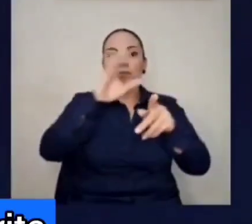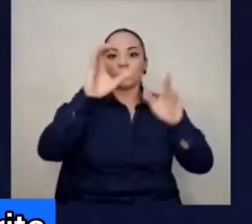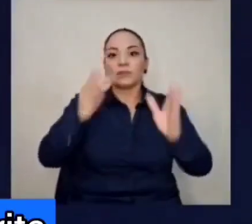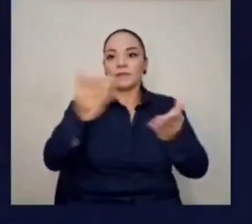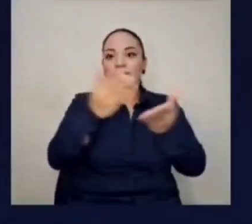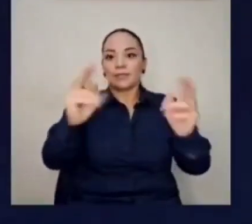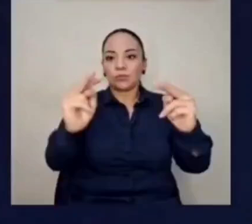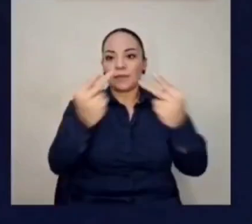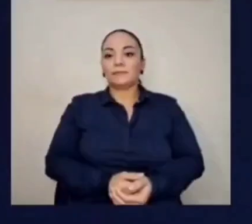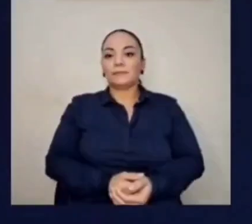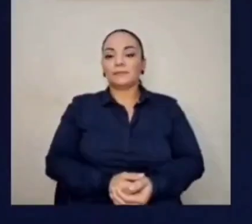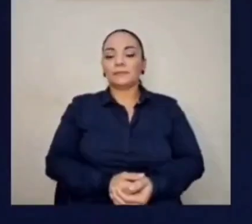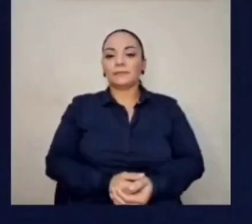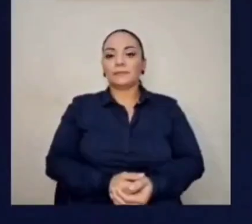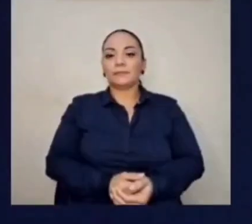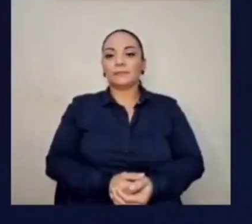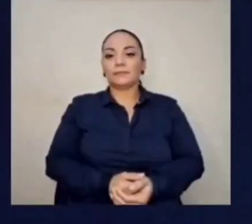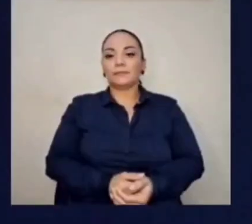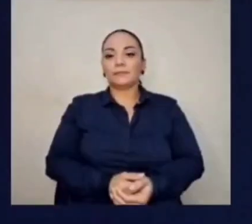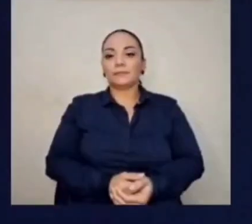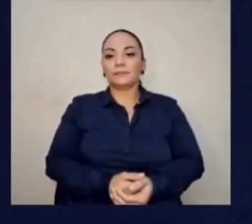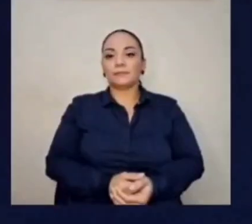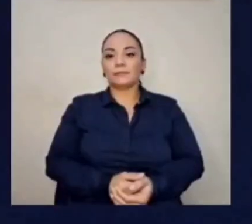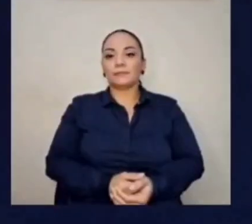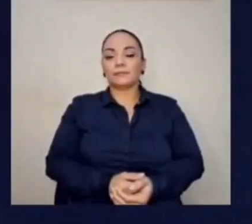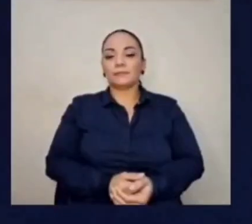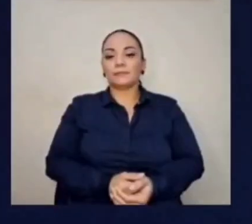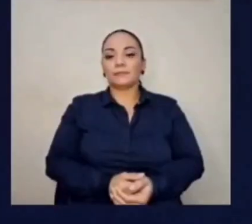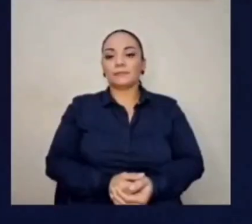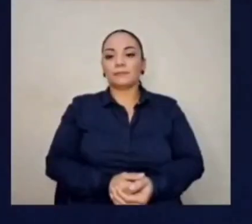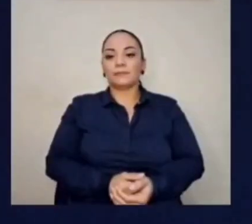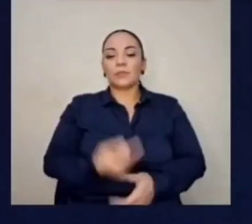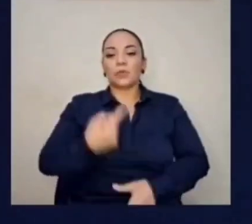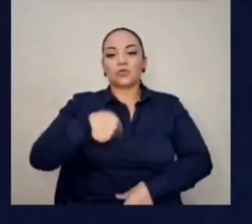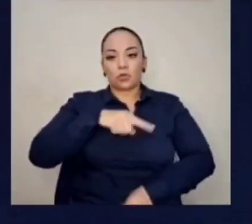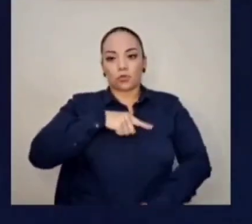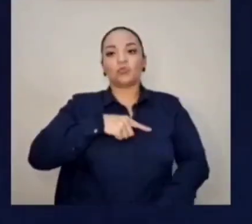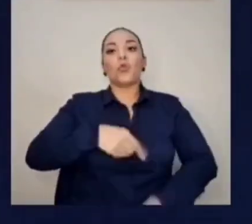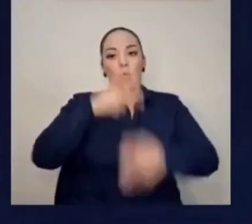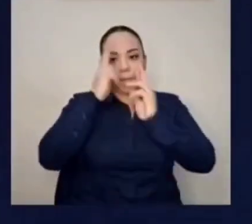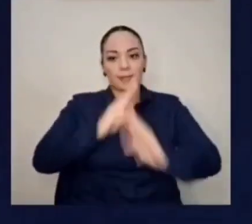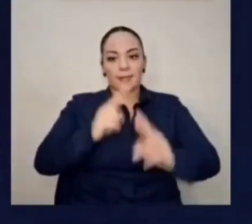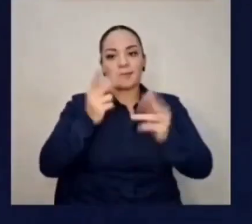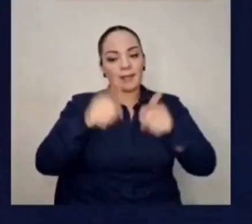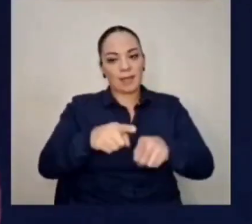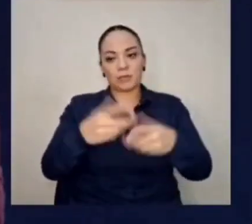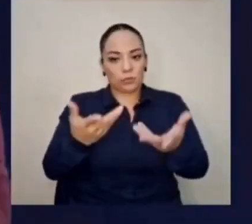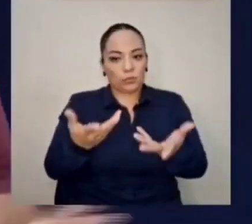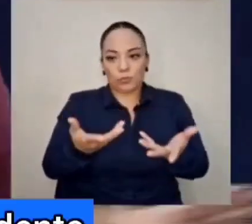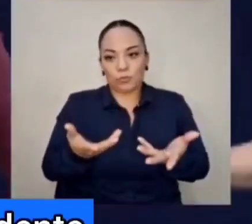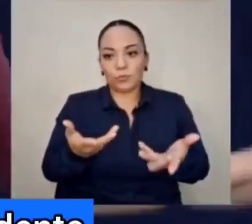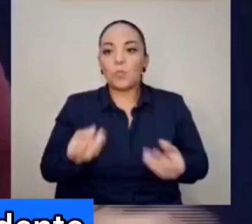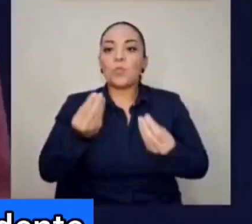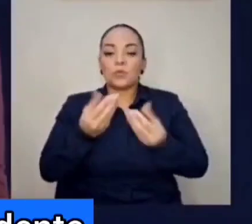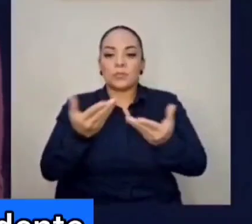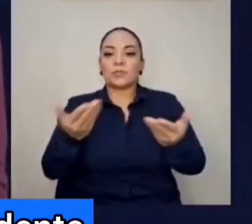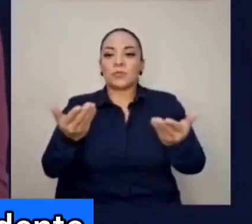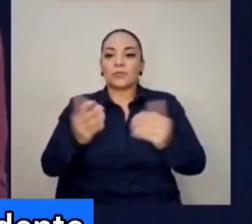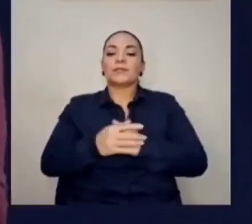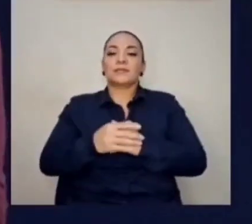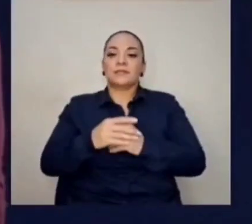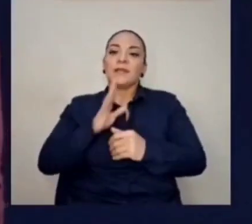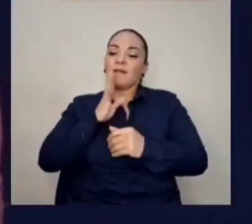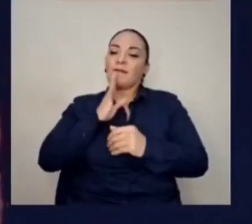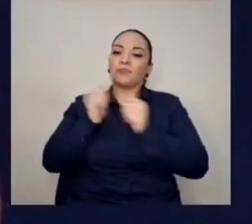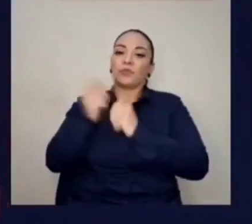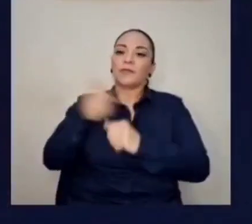viendo ahorita. Nosotros, de nuevo, con la humildad del caso, porque muchísimas cosas, bueno, ya incluso hablamos con el presidente de